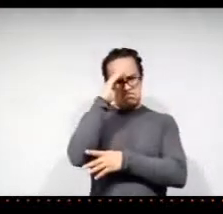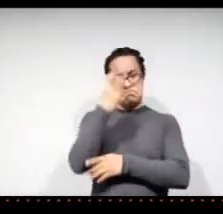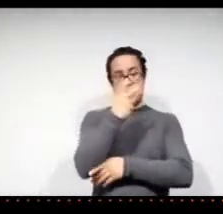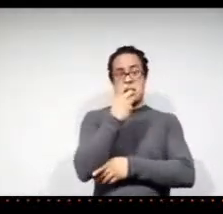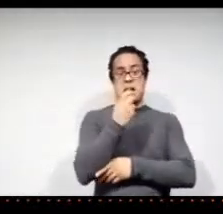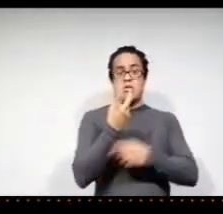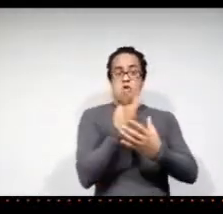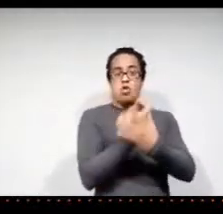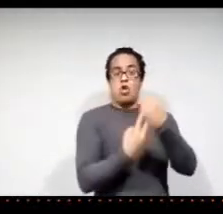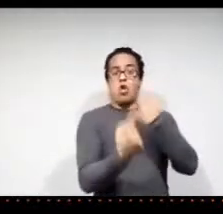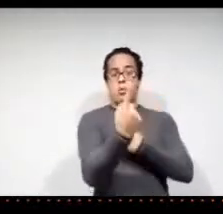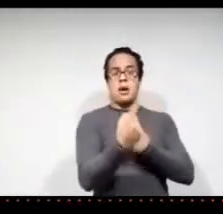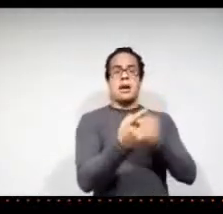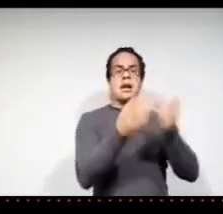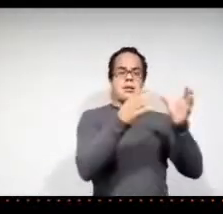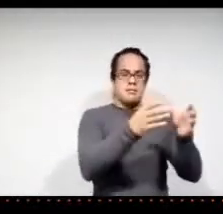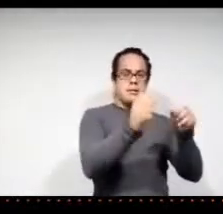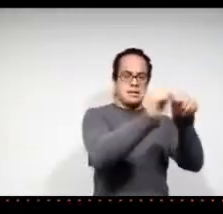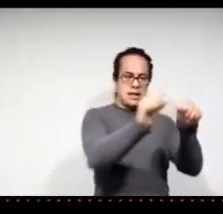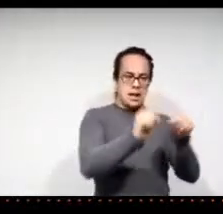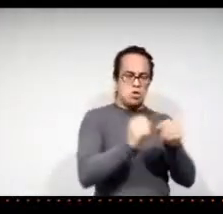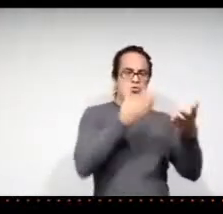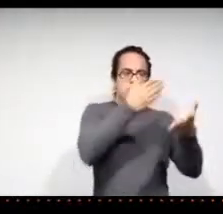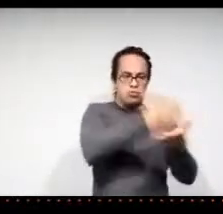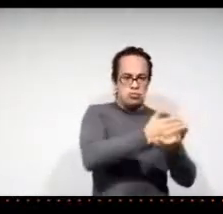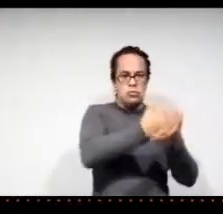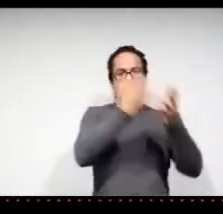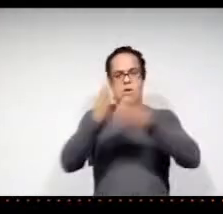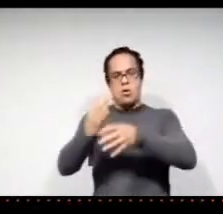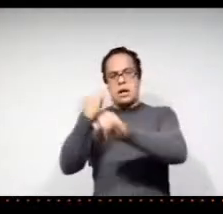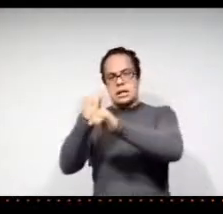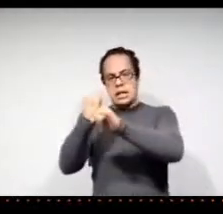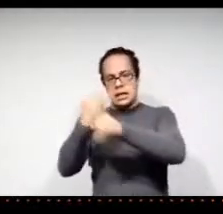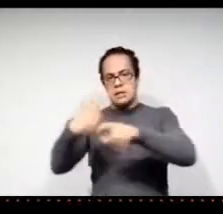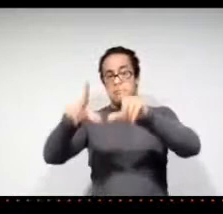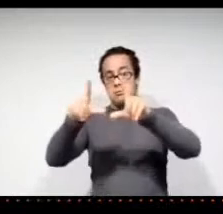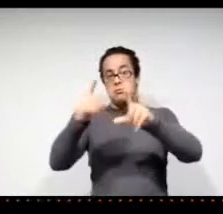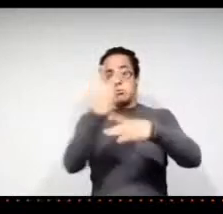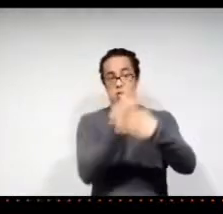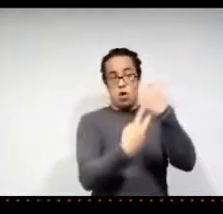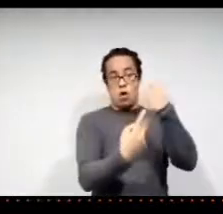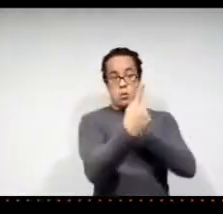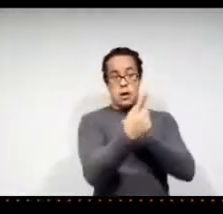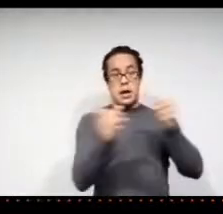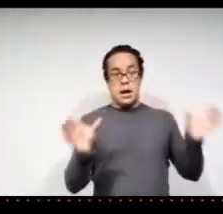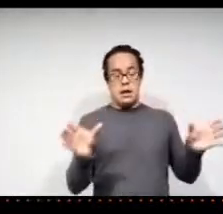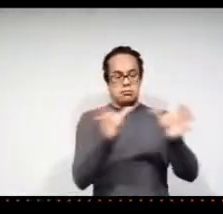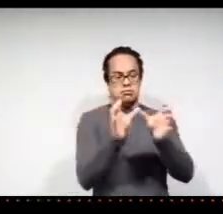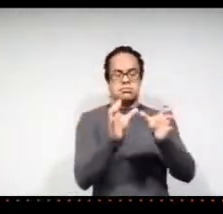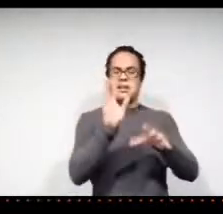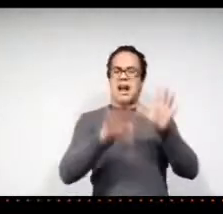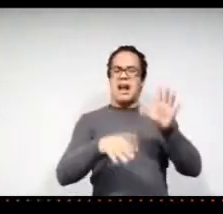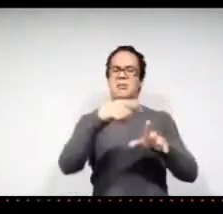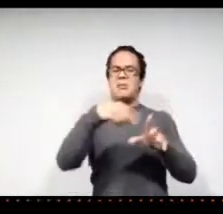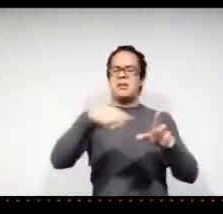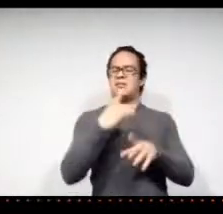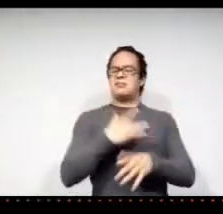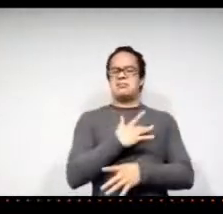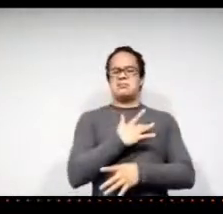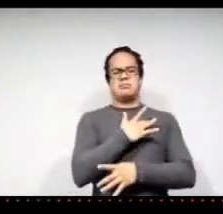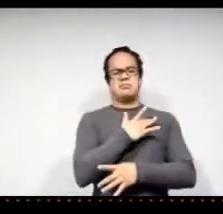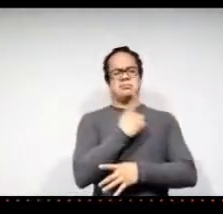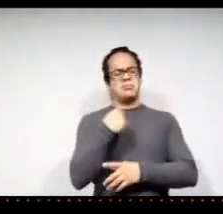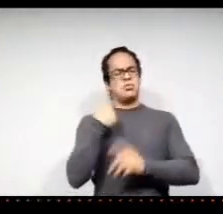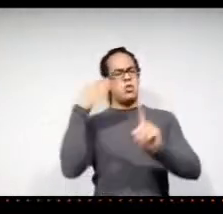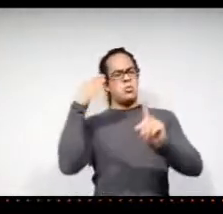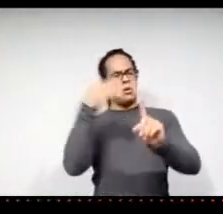es presencial y parte es en línea, a veces no cumple con todos los objetivos